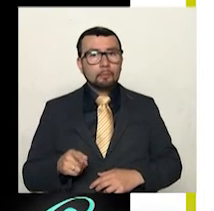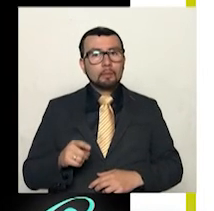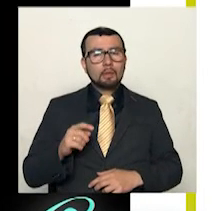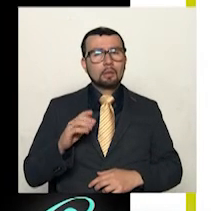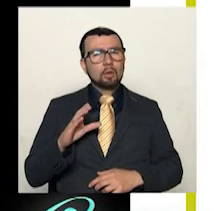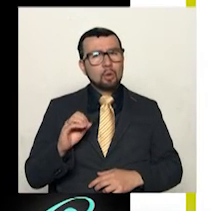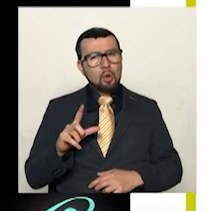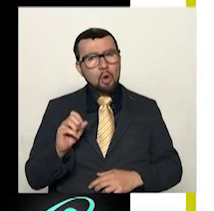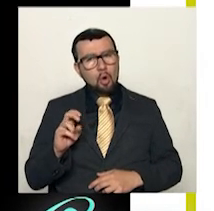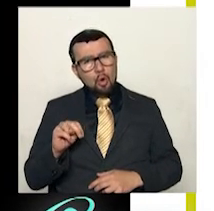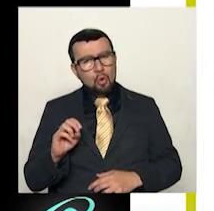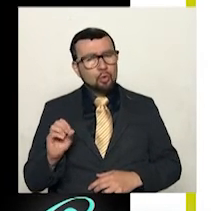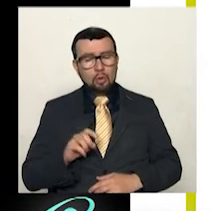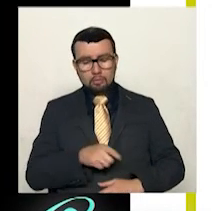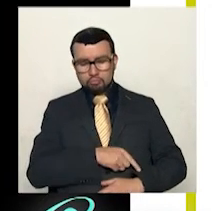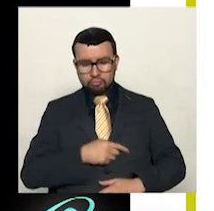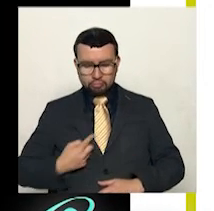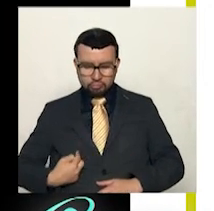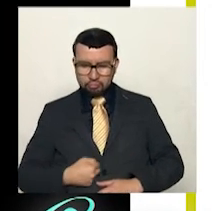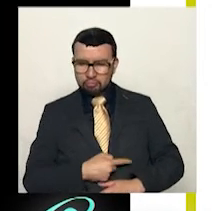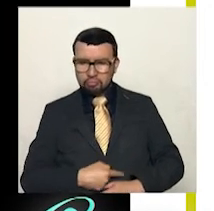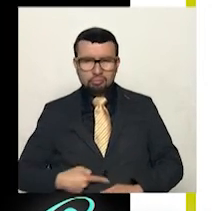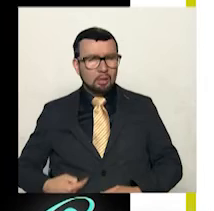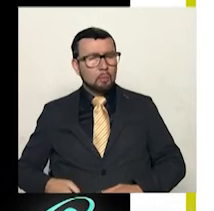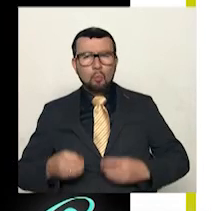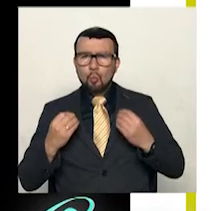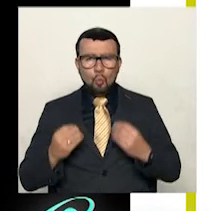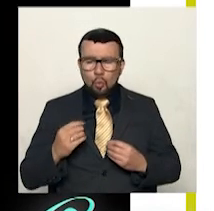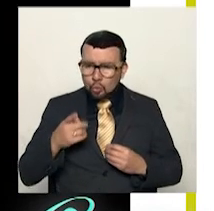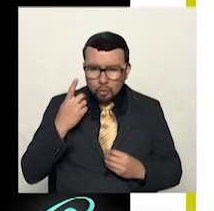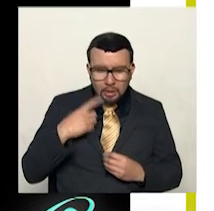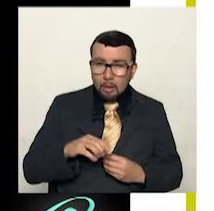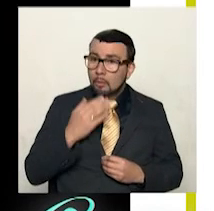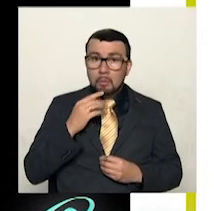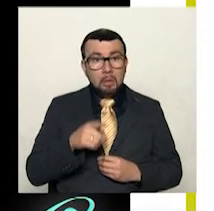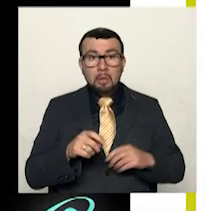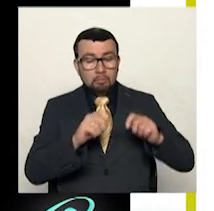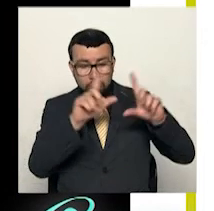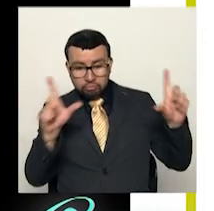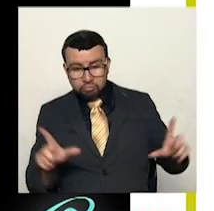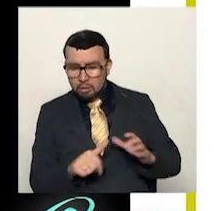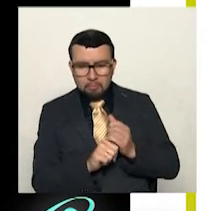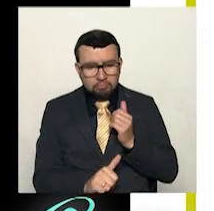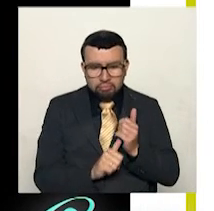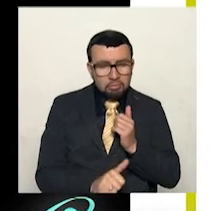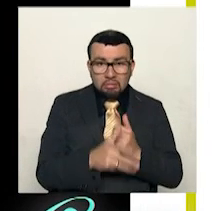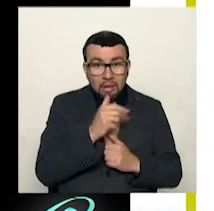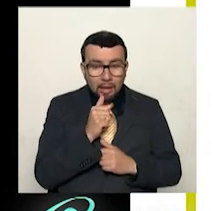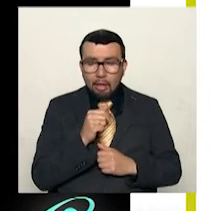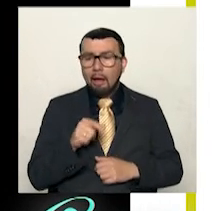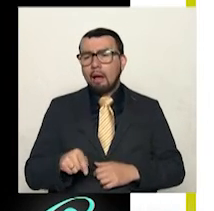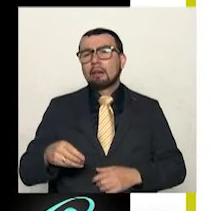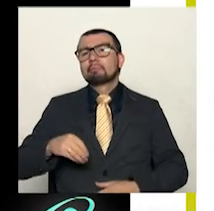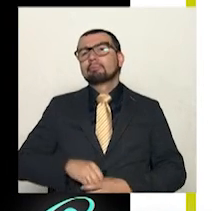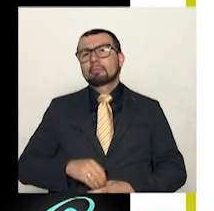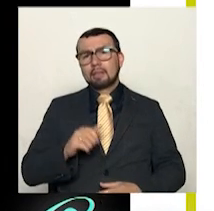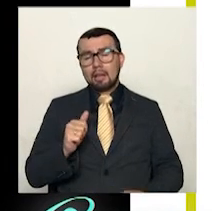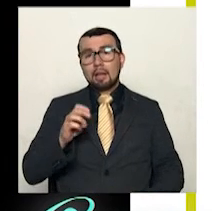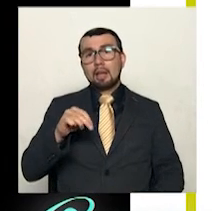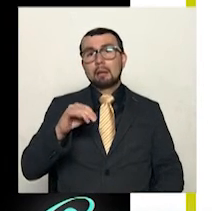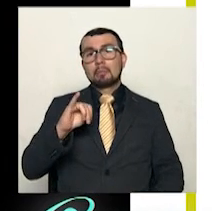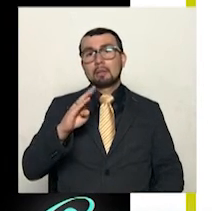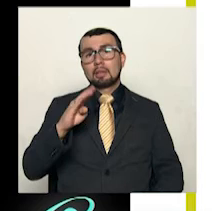intestino irritable y dejamos que los pacientes pasen muchos días sin hacer por lo menos un examen de popó, un coproscópico. Resulta que era una amebiasis intestinal que